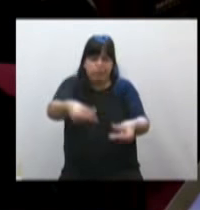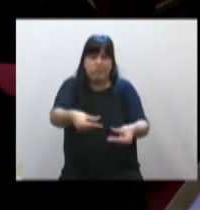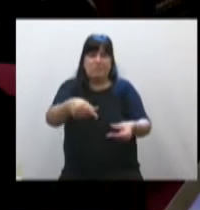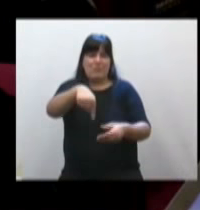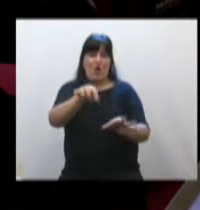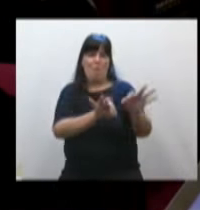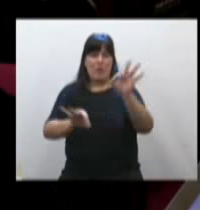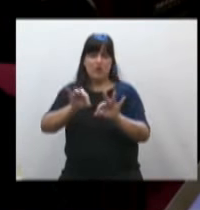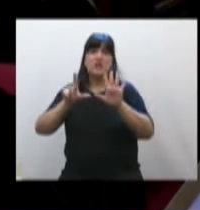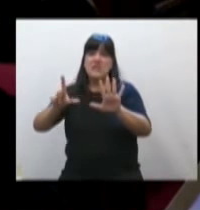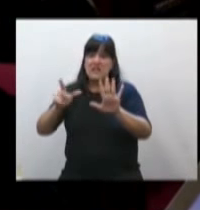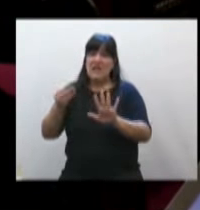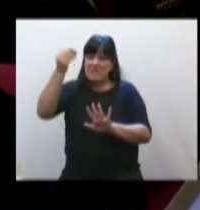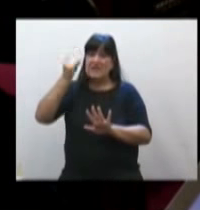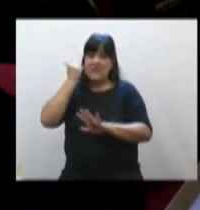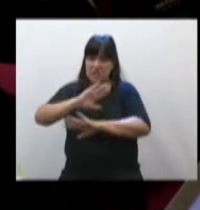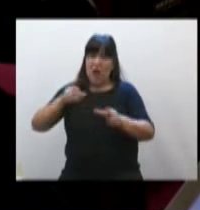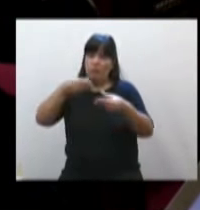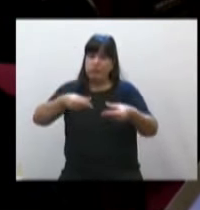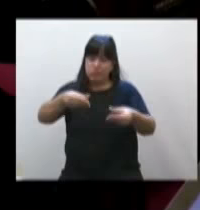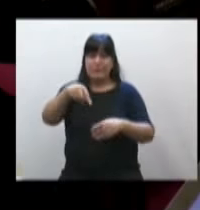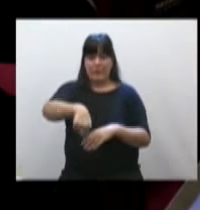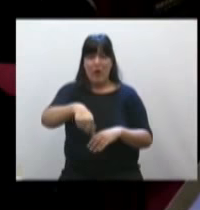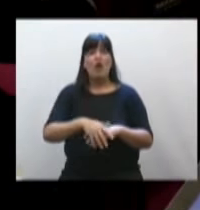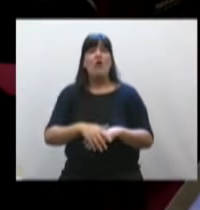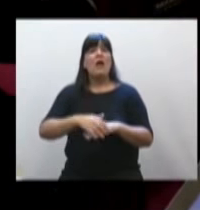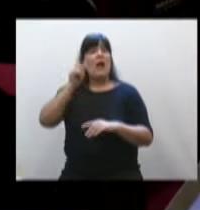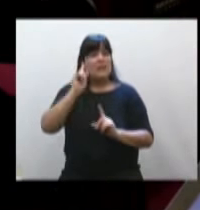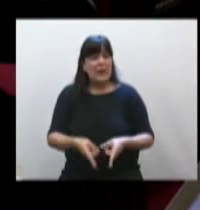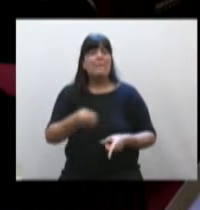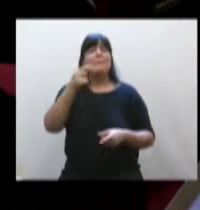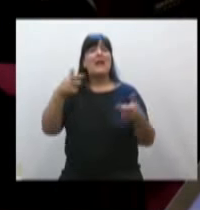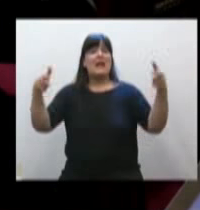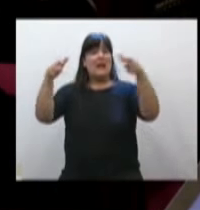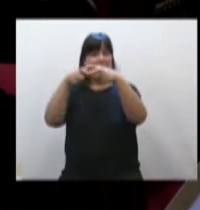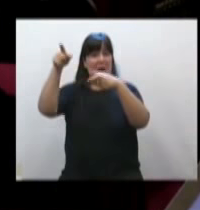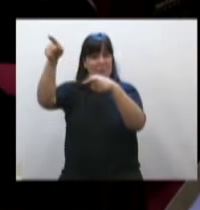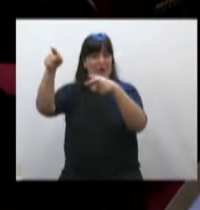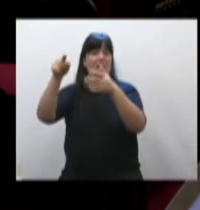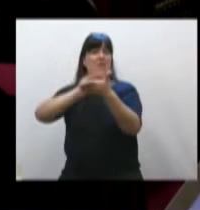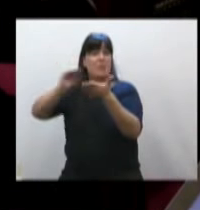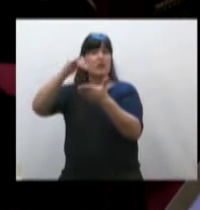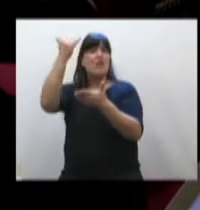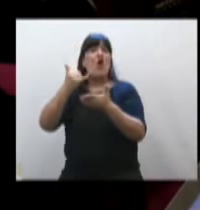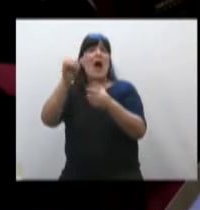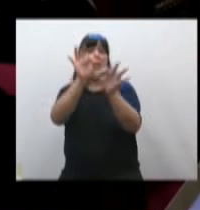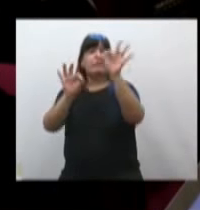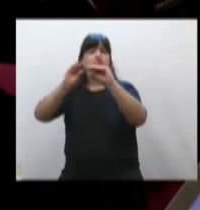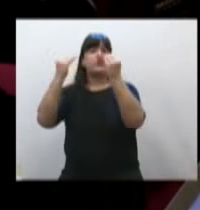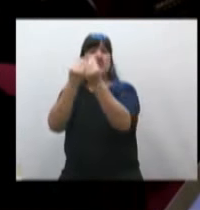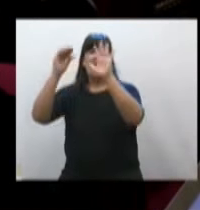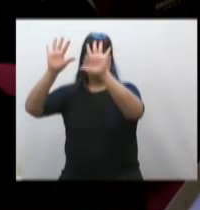se está demandando es una respuesta desde la política de salud pública. Han pasado